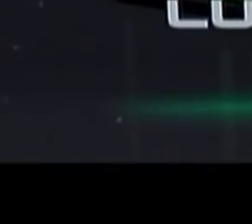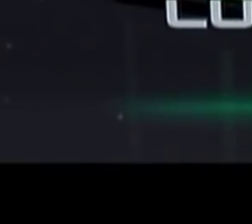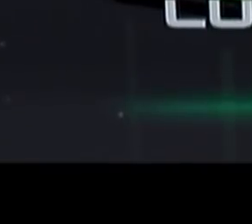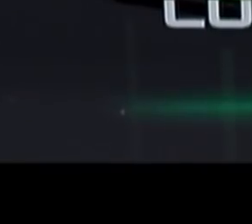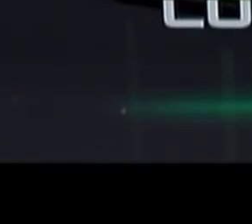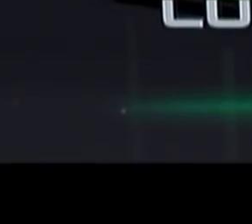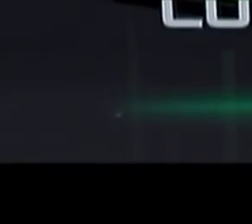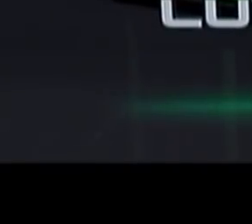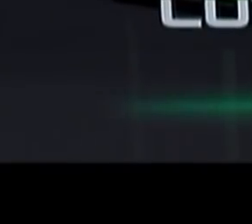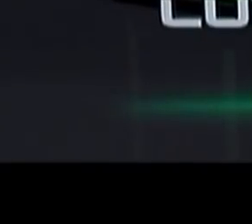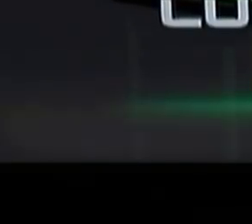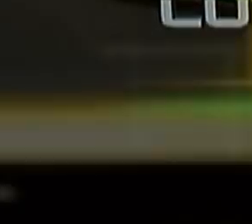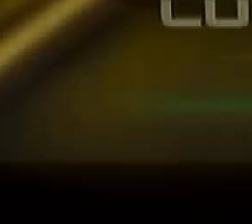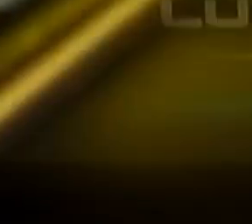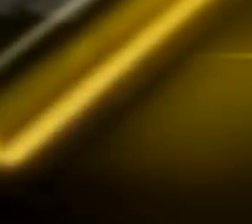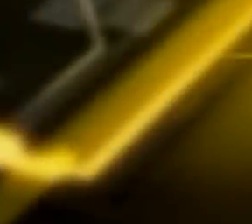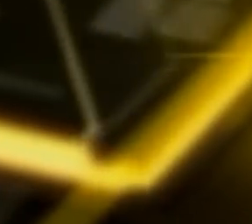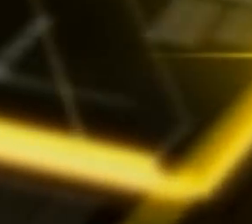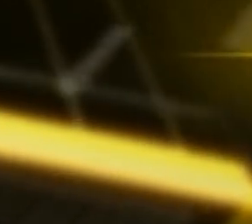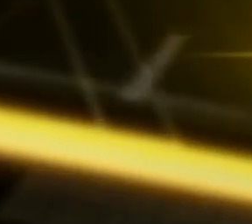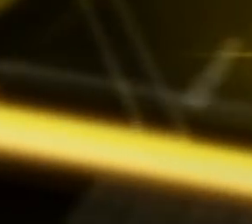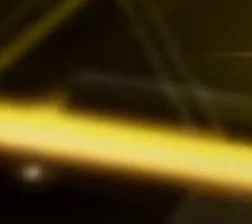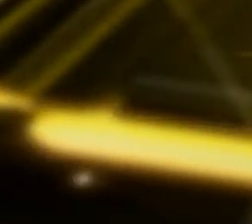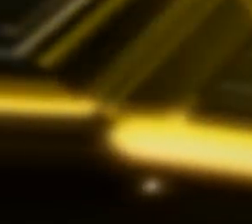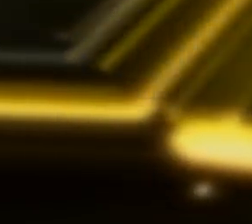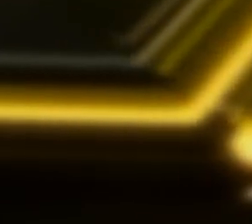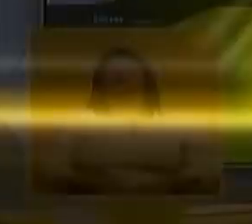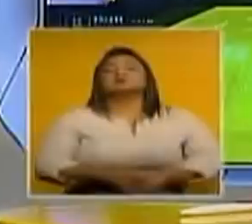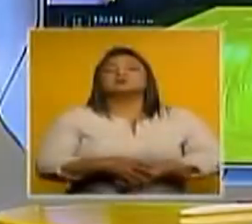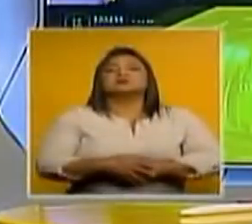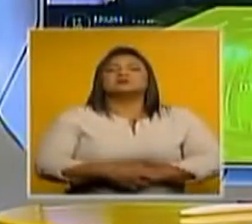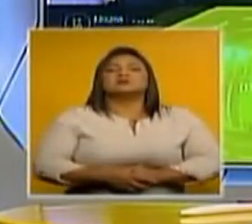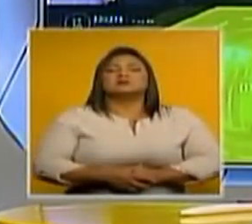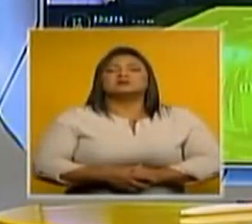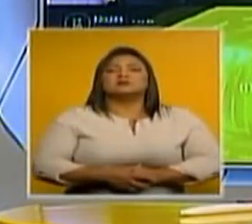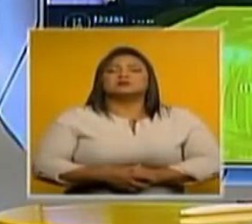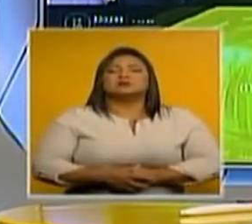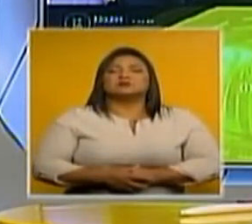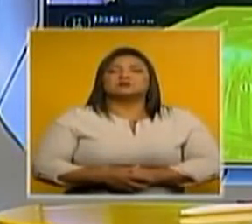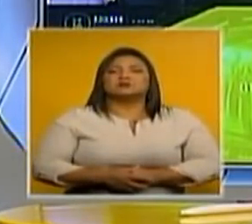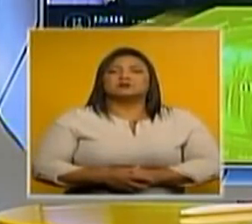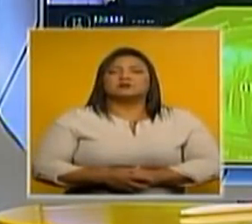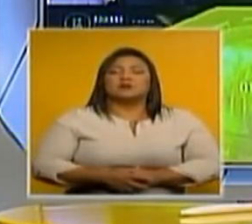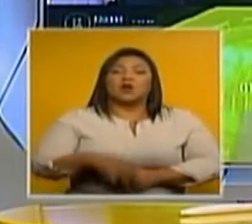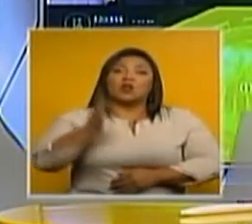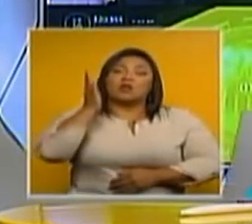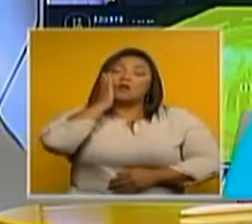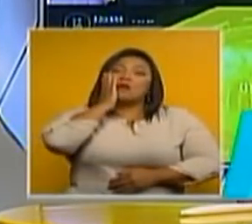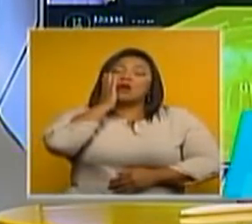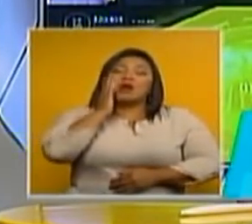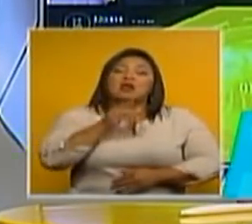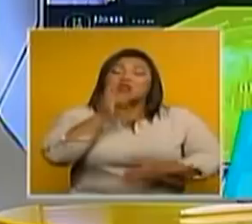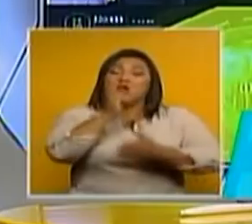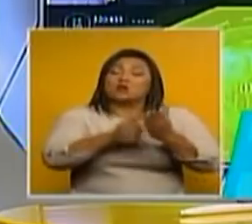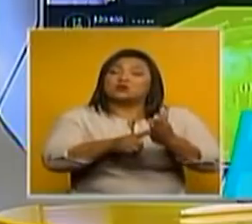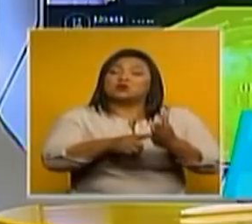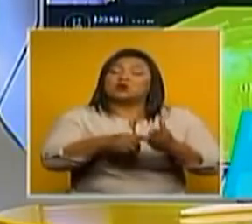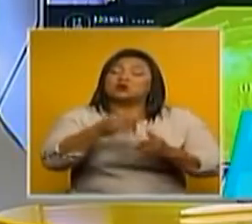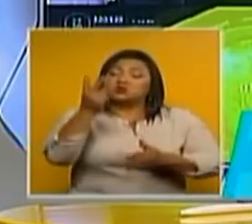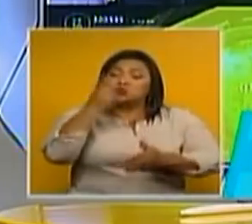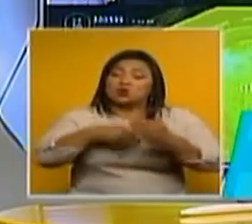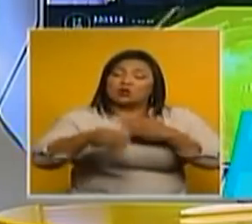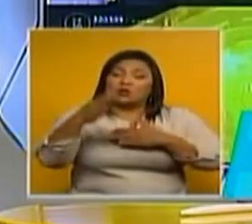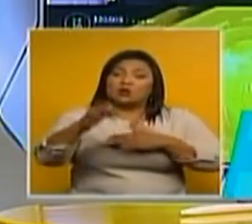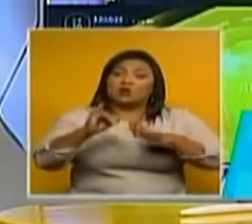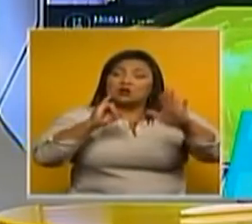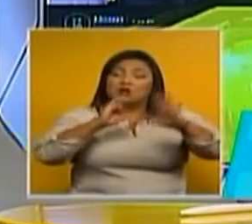Y una madre denunció que su pequeño hijo de apenas